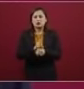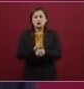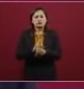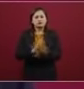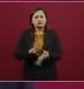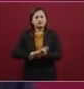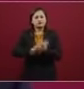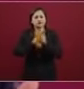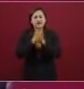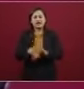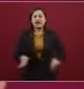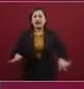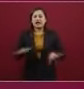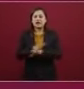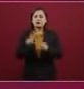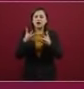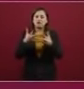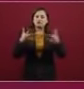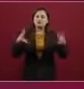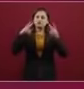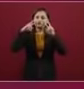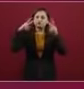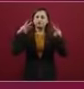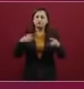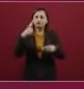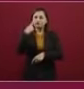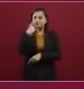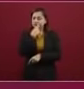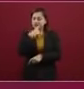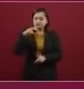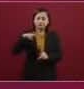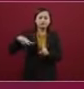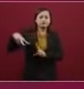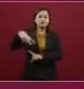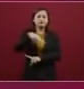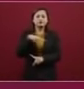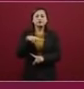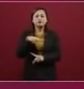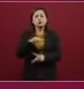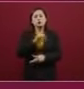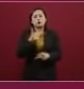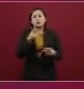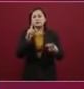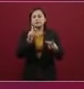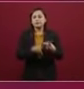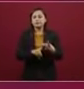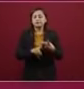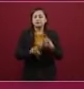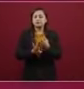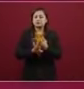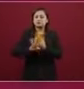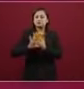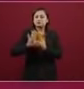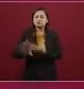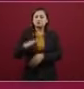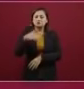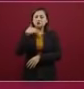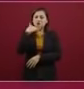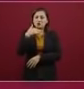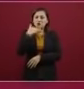amplia. Número dos, combate a fondo de la corrupción. El presidente López Obrador señalaba hace